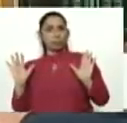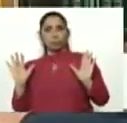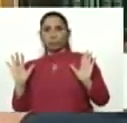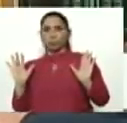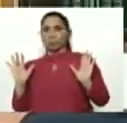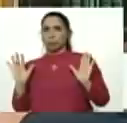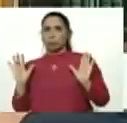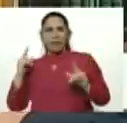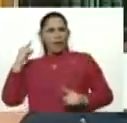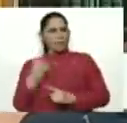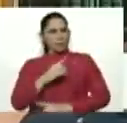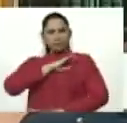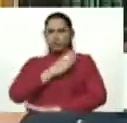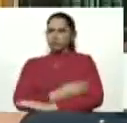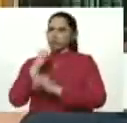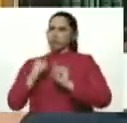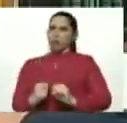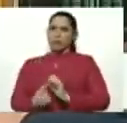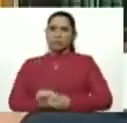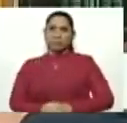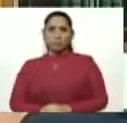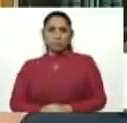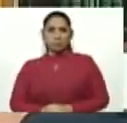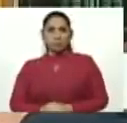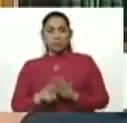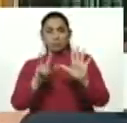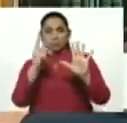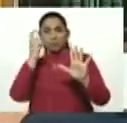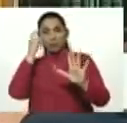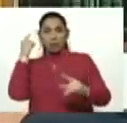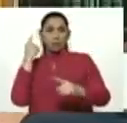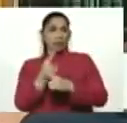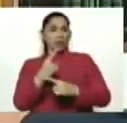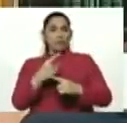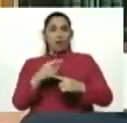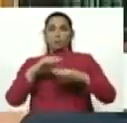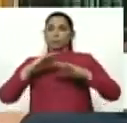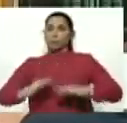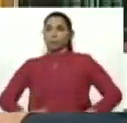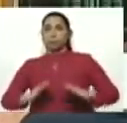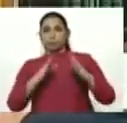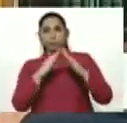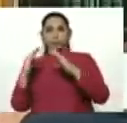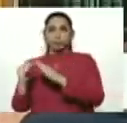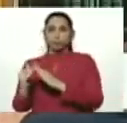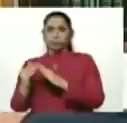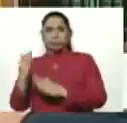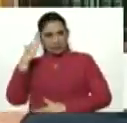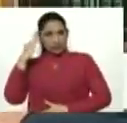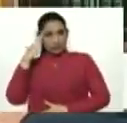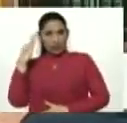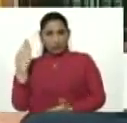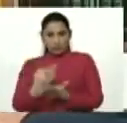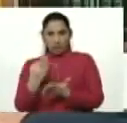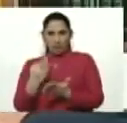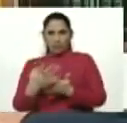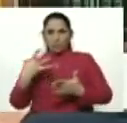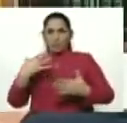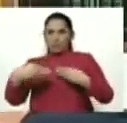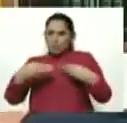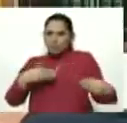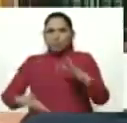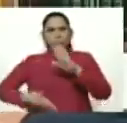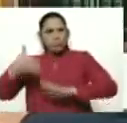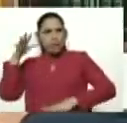Apriete la mano. Y estos 7 días, quedarse en casa. Ya saben, siempre hay la flexibilización para salir a